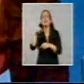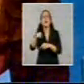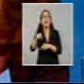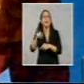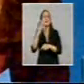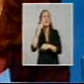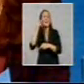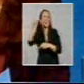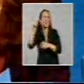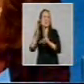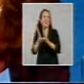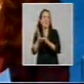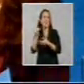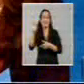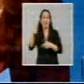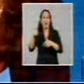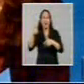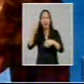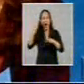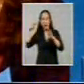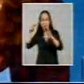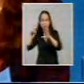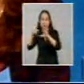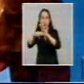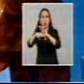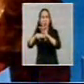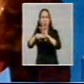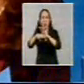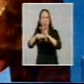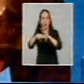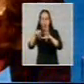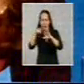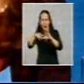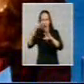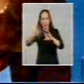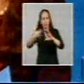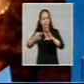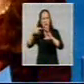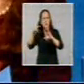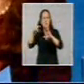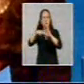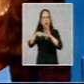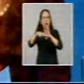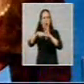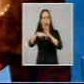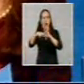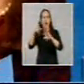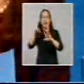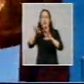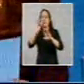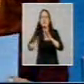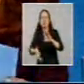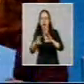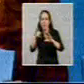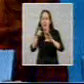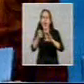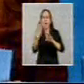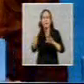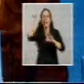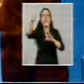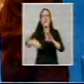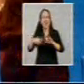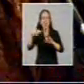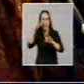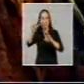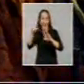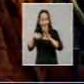la tomografía que permite determinar adecuadamente qué tipo de cáncer se puede desarrollar en una persona,